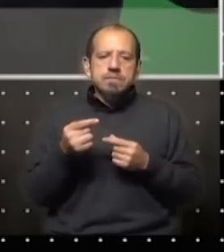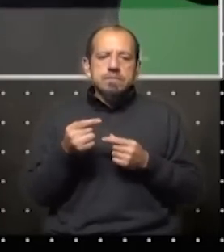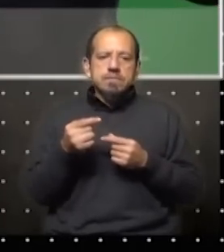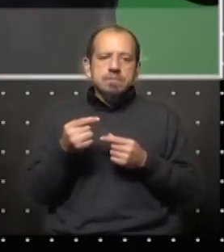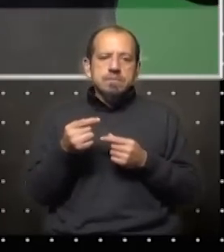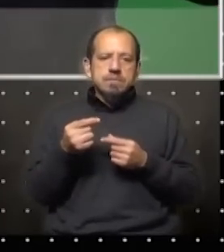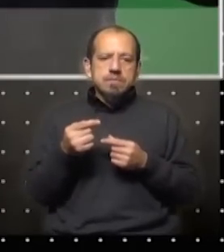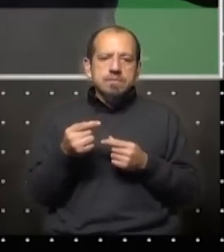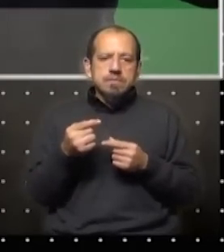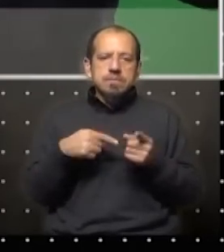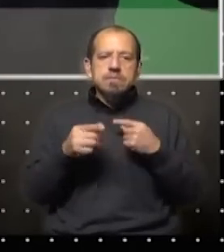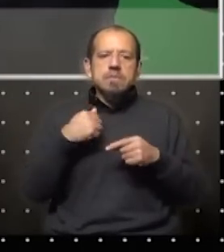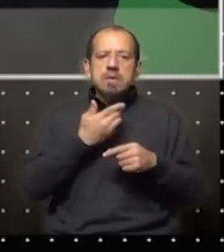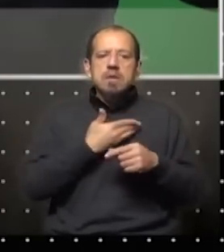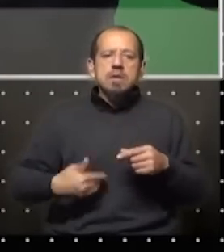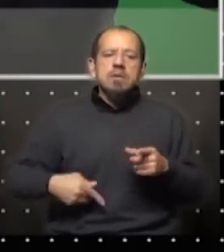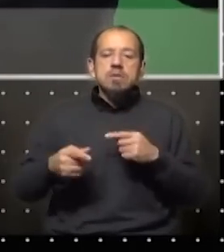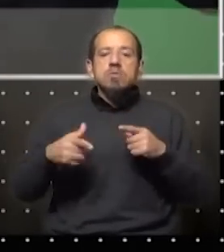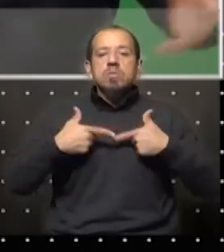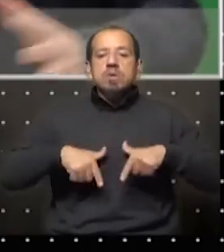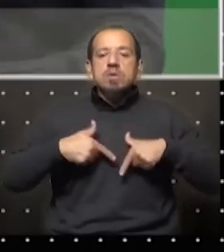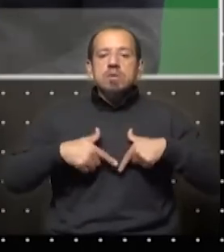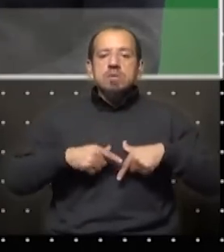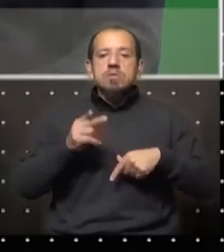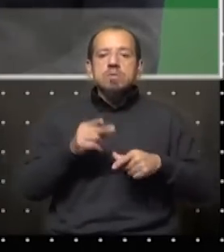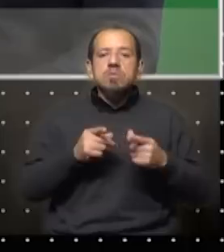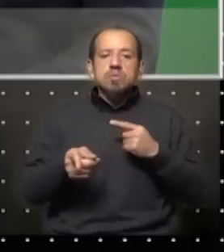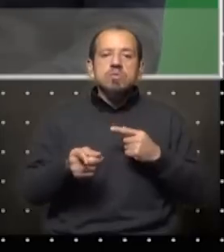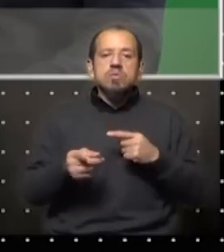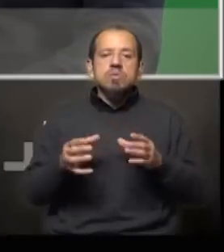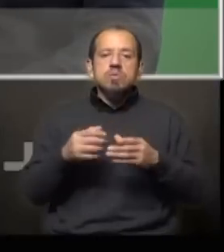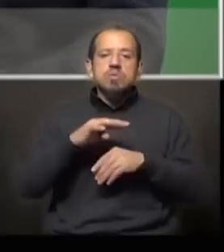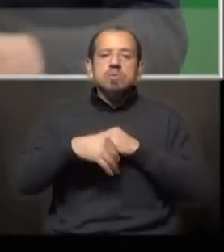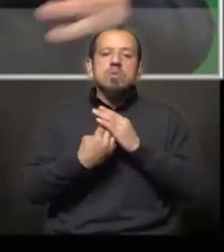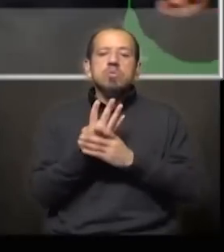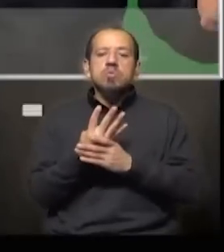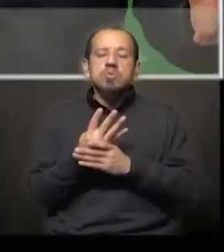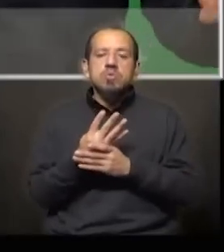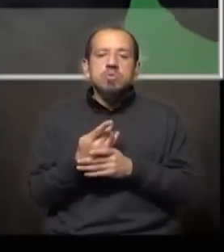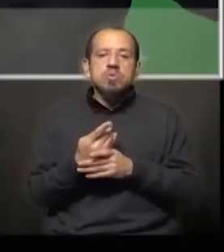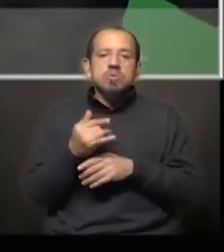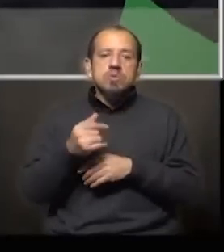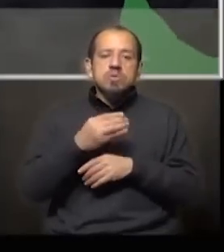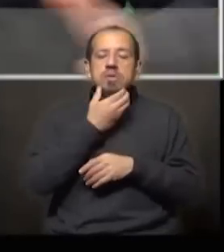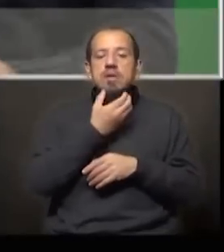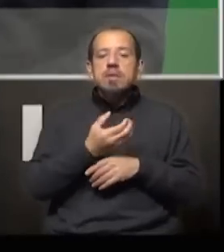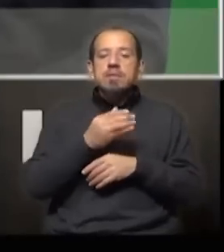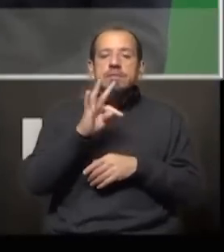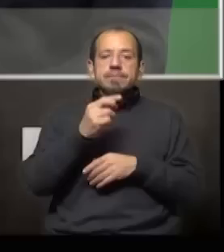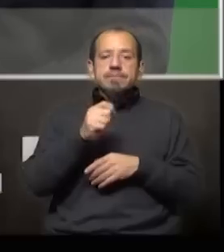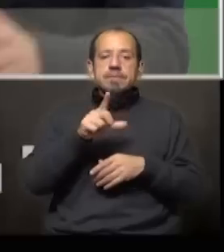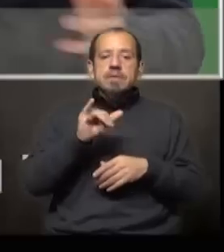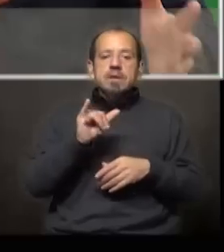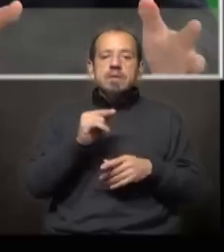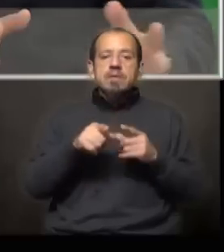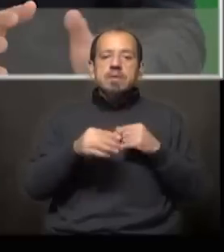Bueno cuando cuando subi En este gobierno teníamos un ministro que que renunció en el medio de la Cumbre del mercosur no sé si ustedes se acuerdan estaba talvi que hizo el